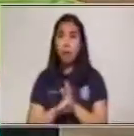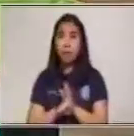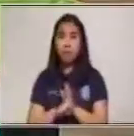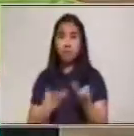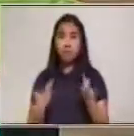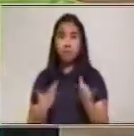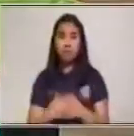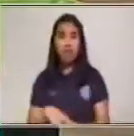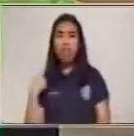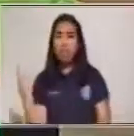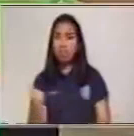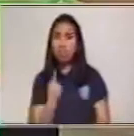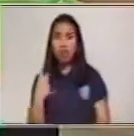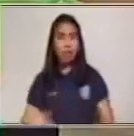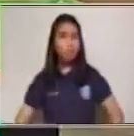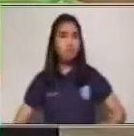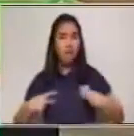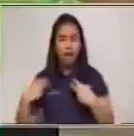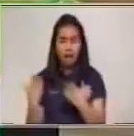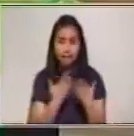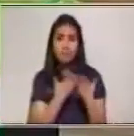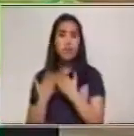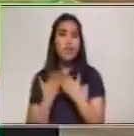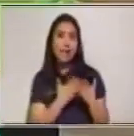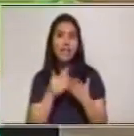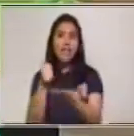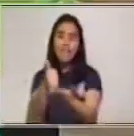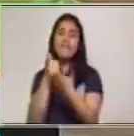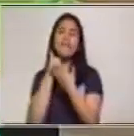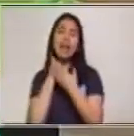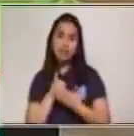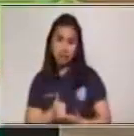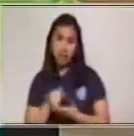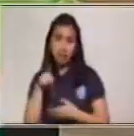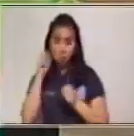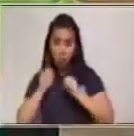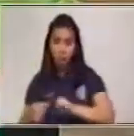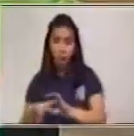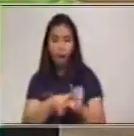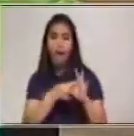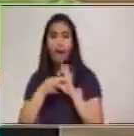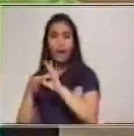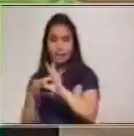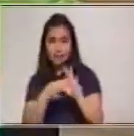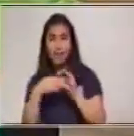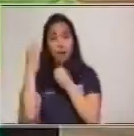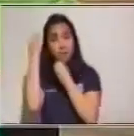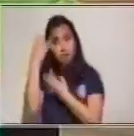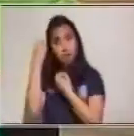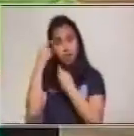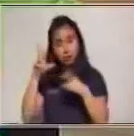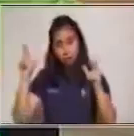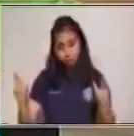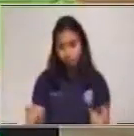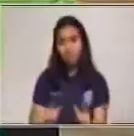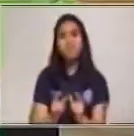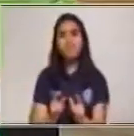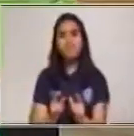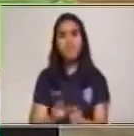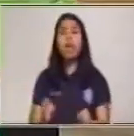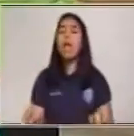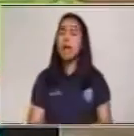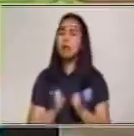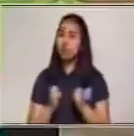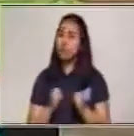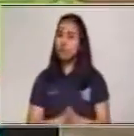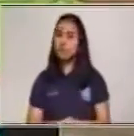estudiante para poder organizar la información de manera resumida. Entonces, ¿tu tarea cuál es? Que tú logres